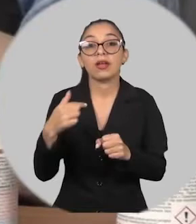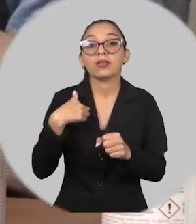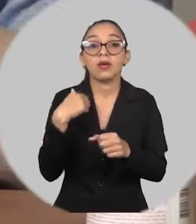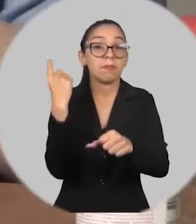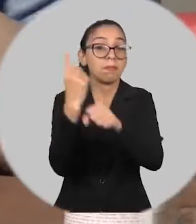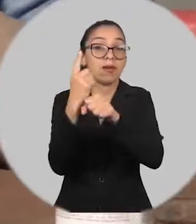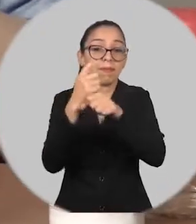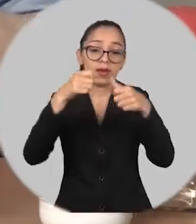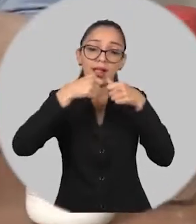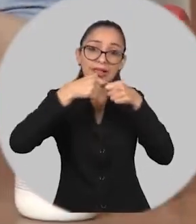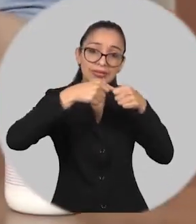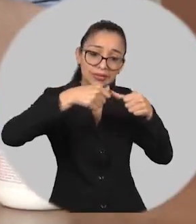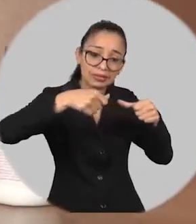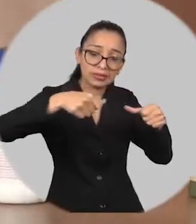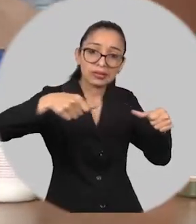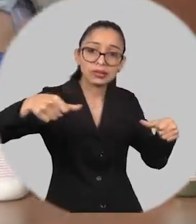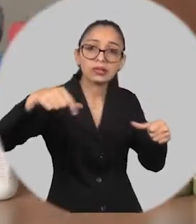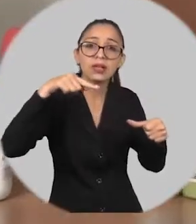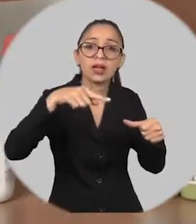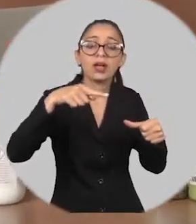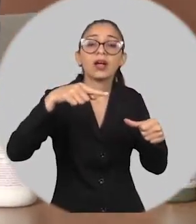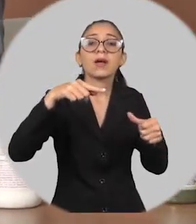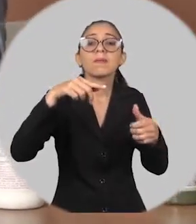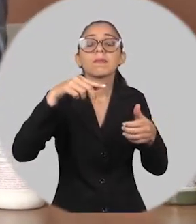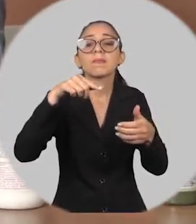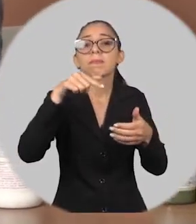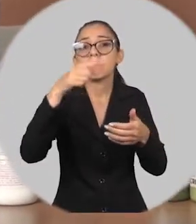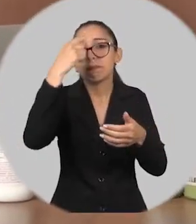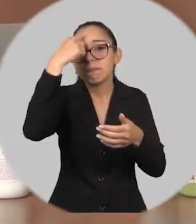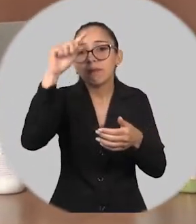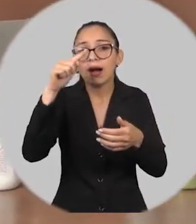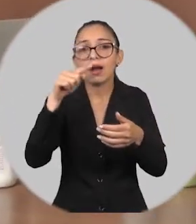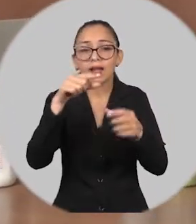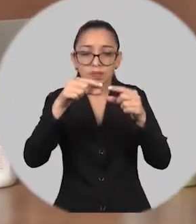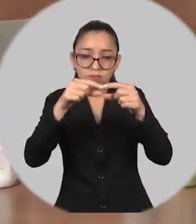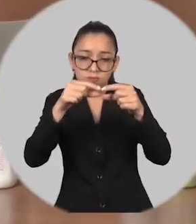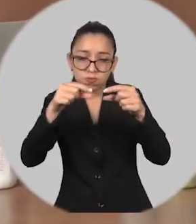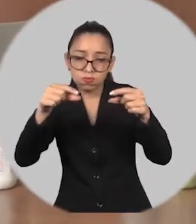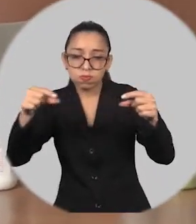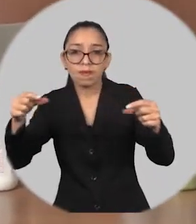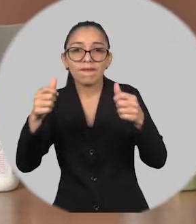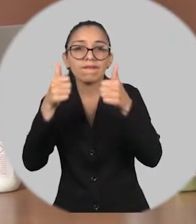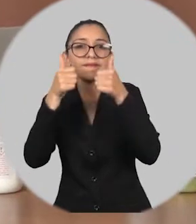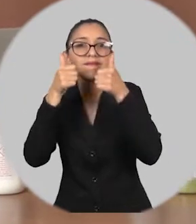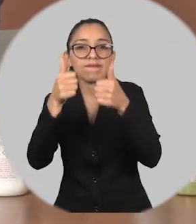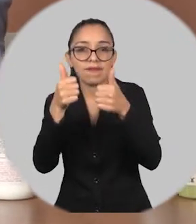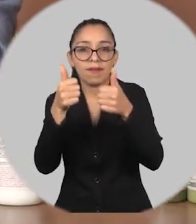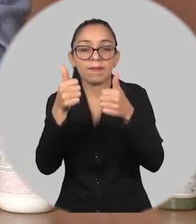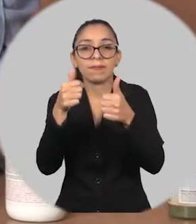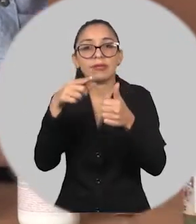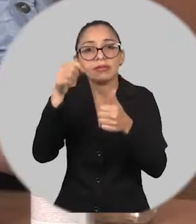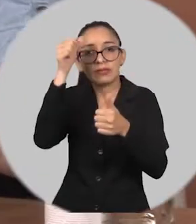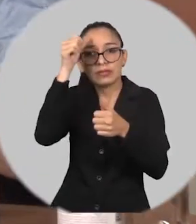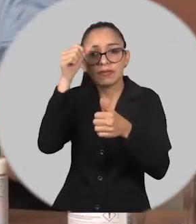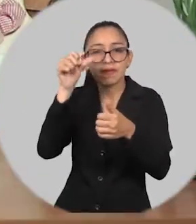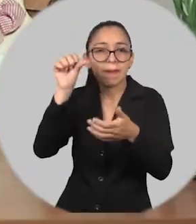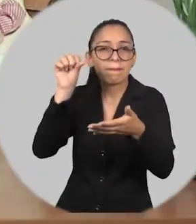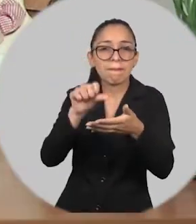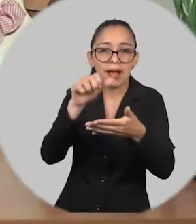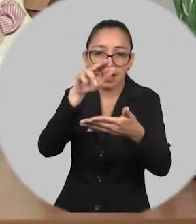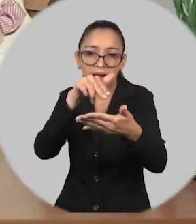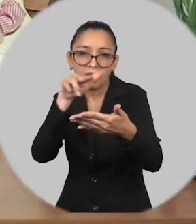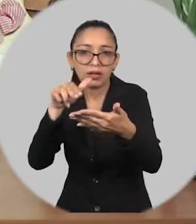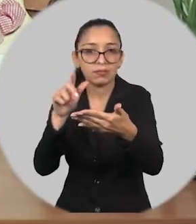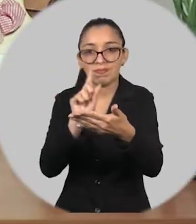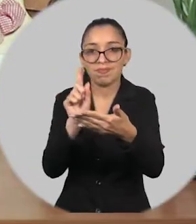cinta de pintor o cinta de enmascarar para que mi superficie quede bien lineal y no tenga ningún